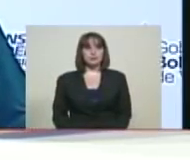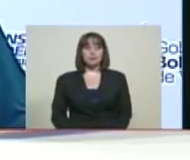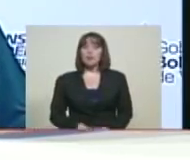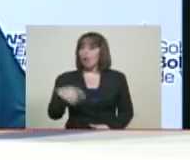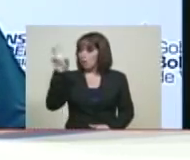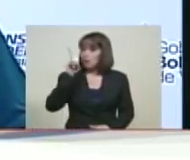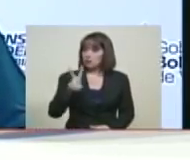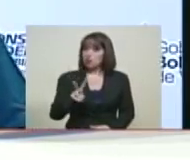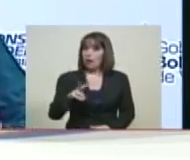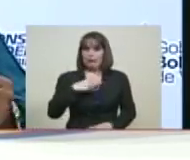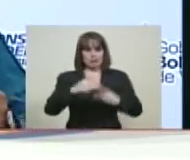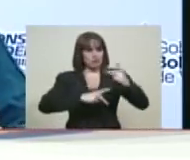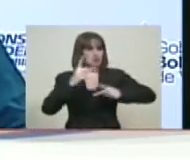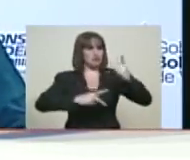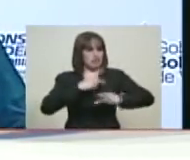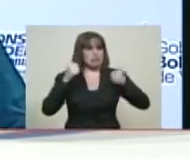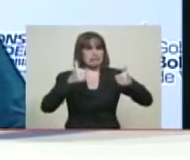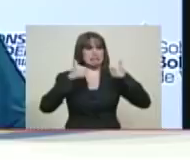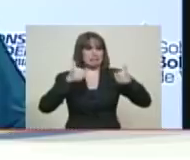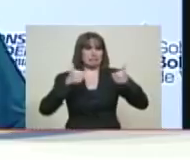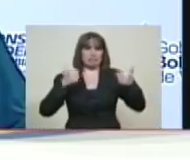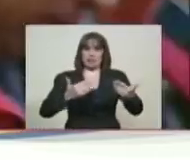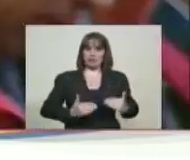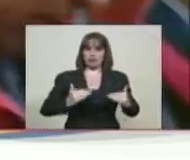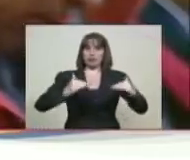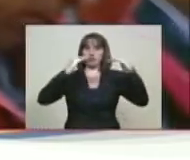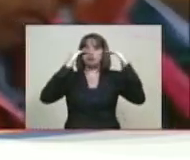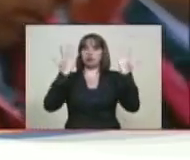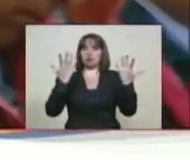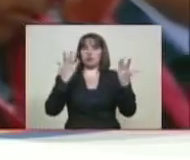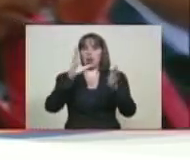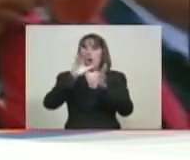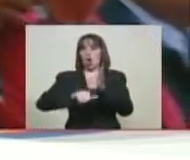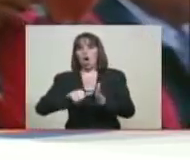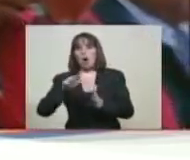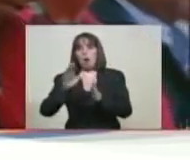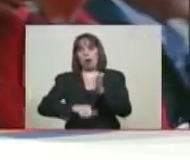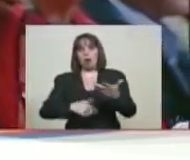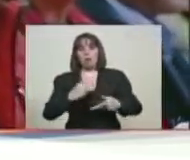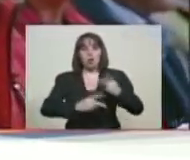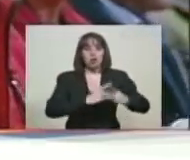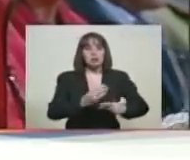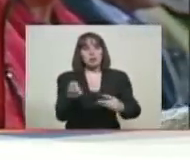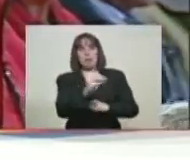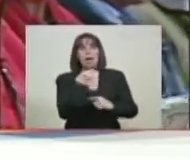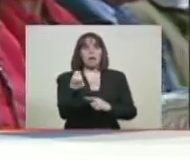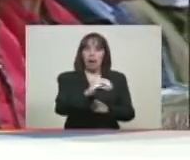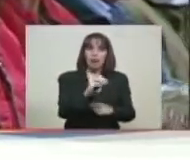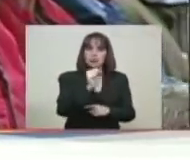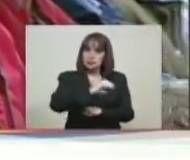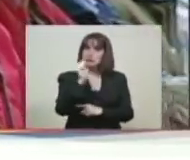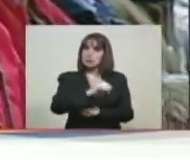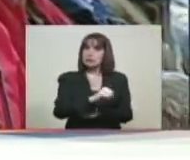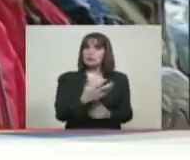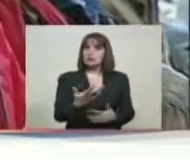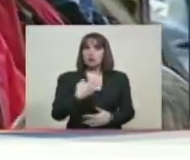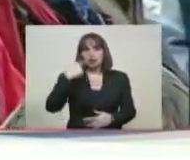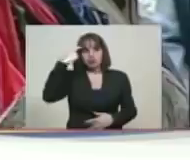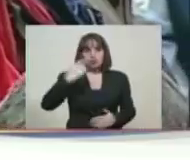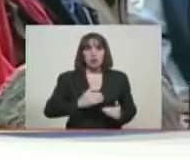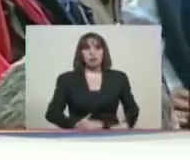suele estar produciendo más claro que sí tenemos que producir más ahora que falta elevar